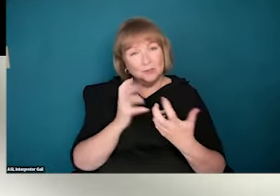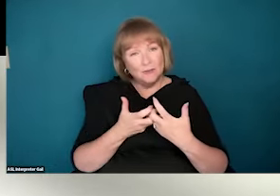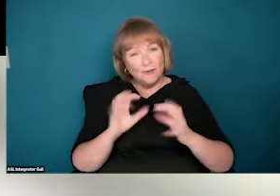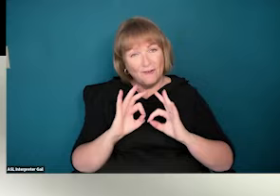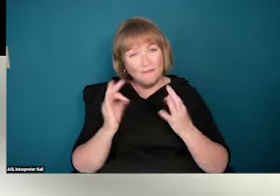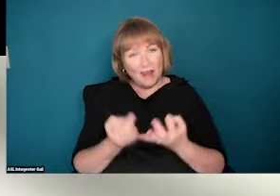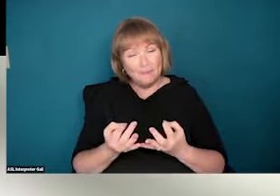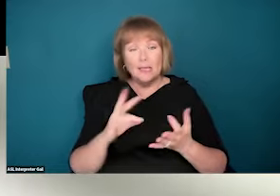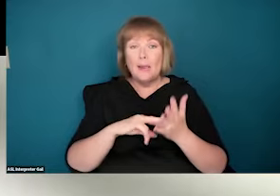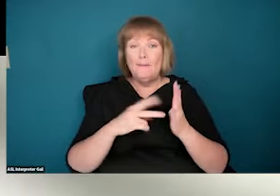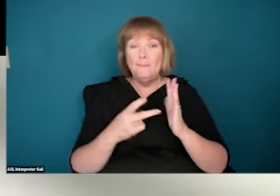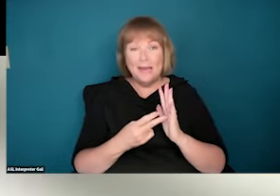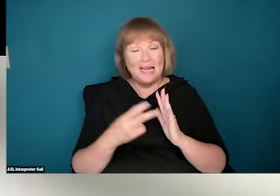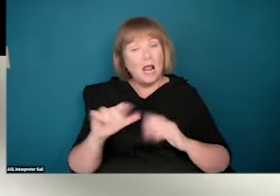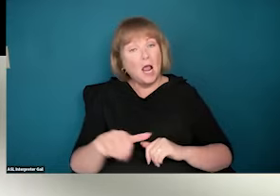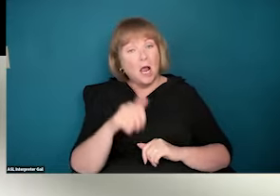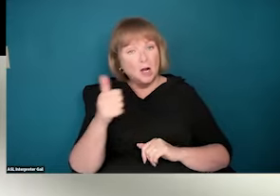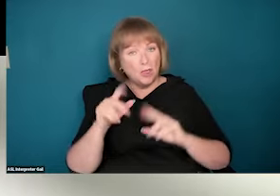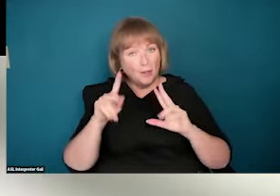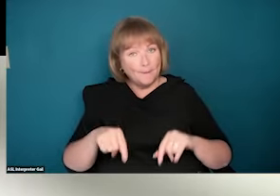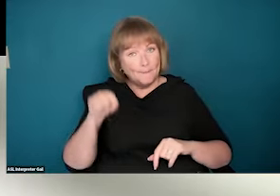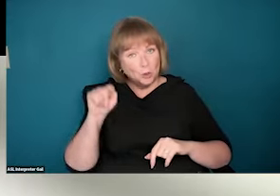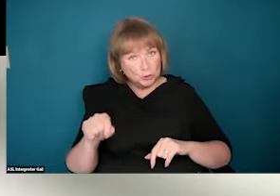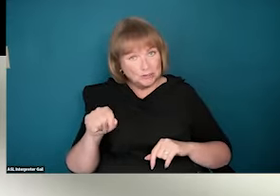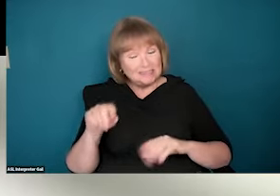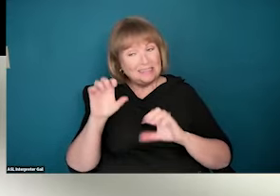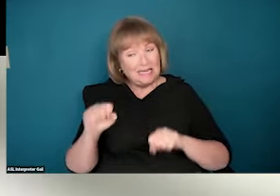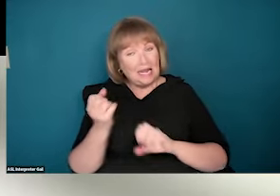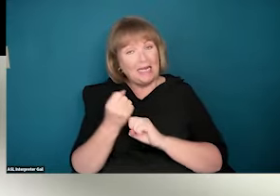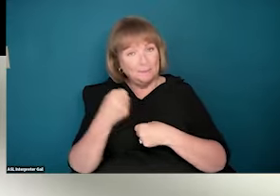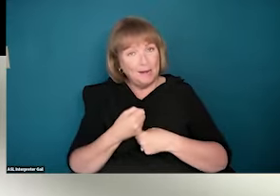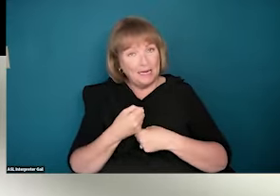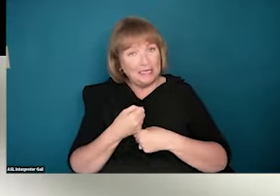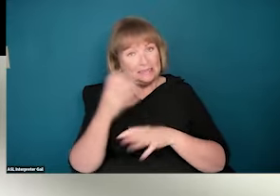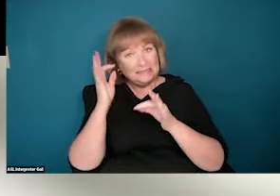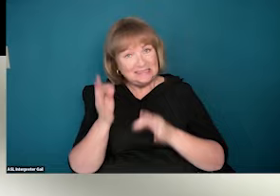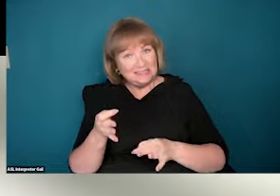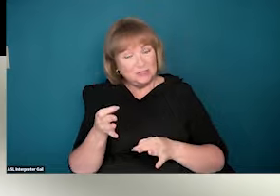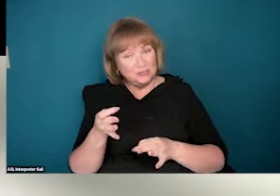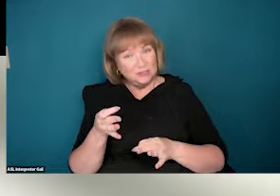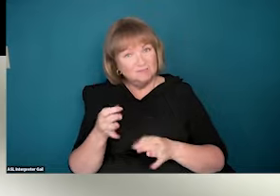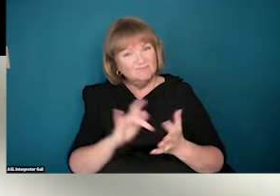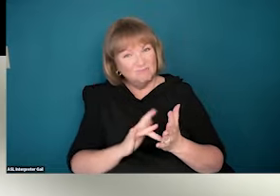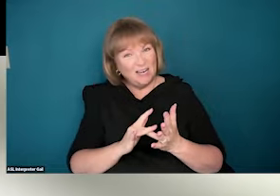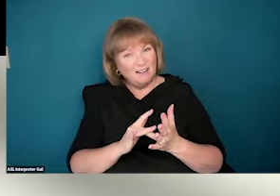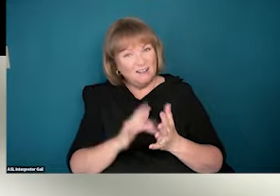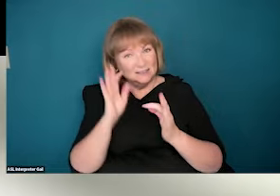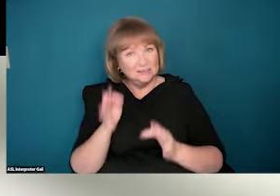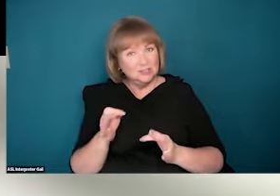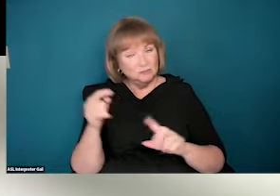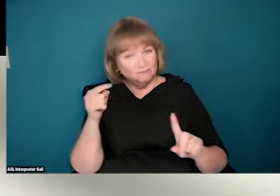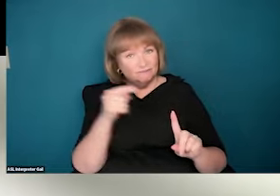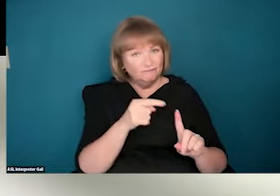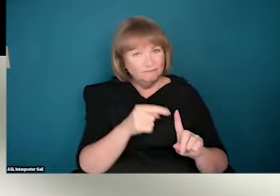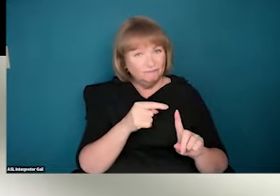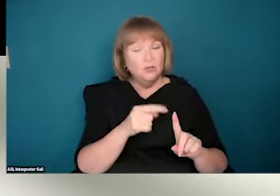usted puede pensar cuál es y decir cuál es la acción más apropiada para su familia. Y si alguien más puede ser capaz